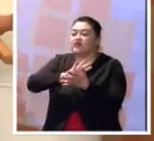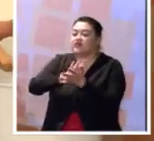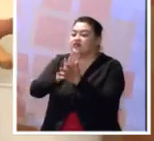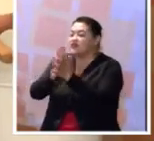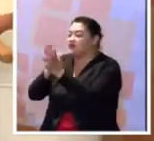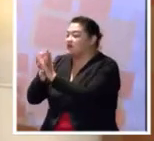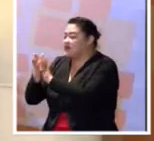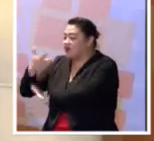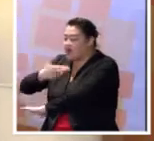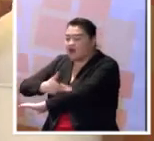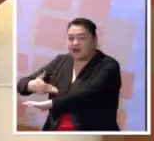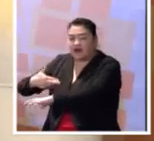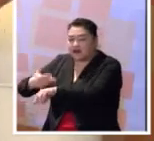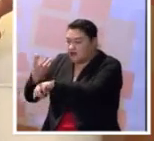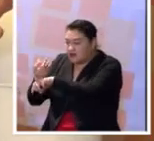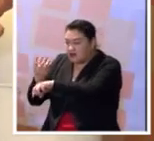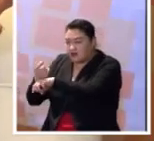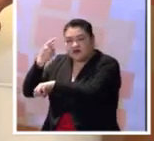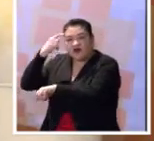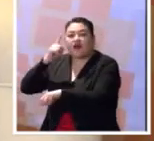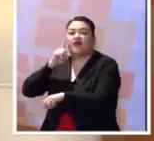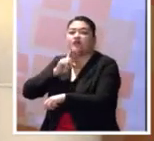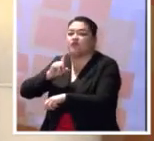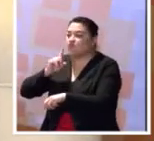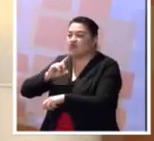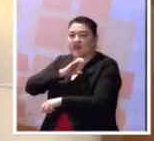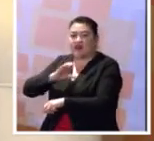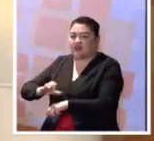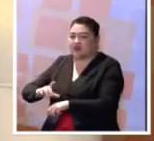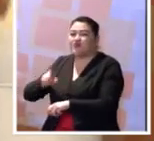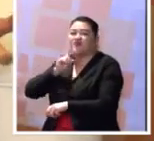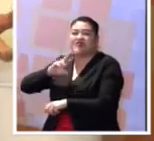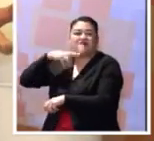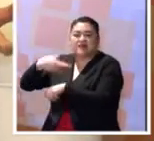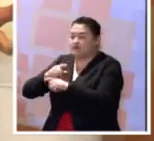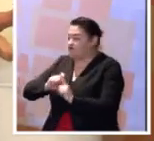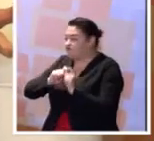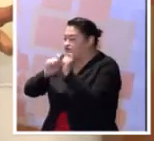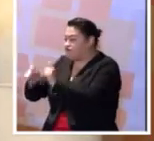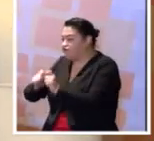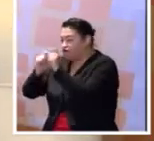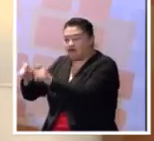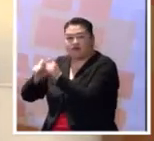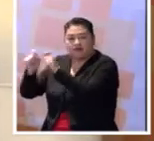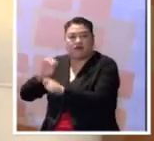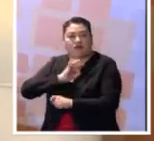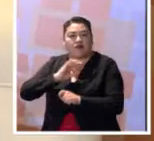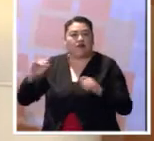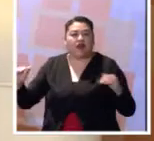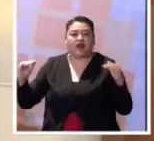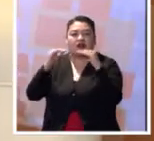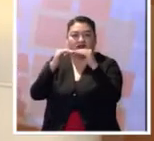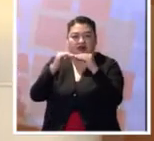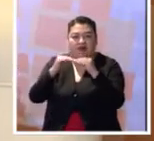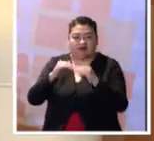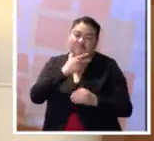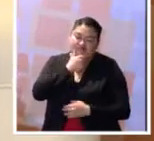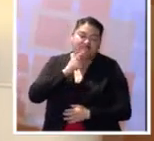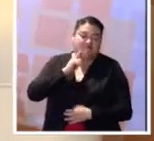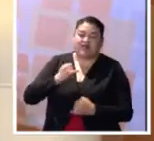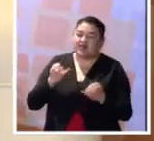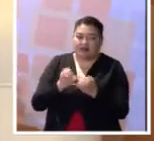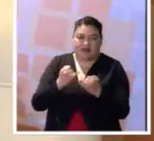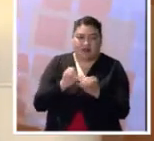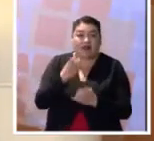los ajustes necesarios por razón de paridad de género para buscar una integración mayormente paritaria. Eso lo tenemos ya como